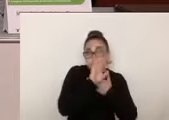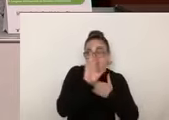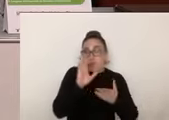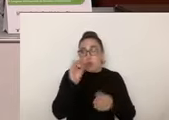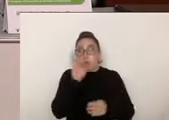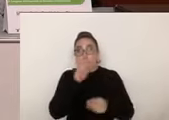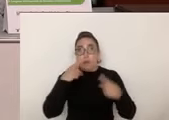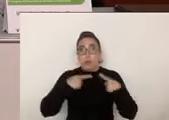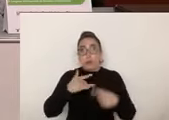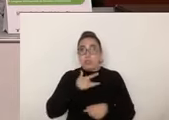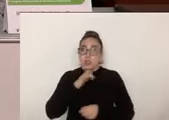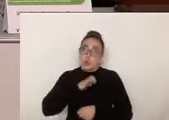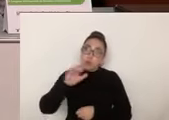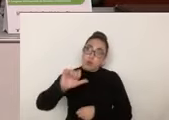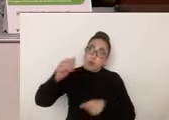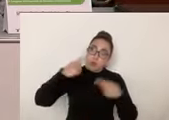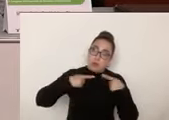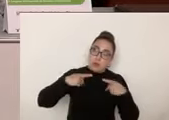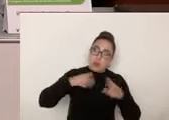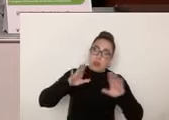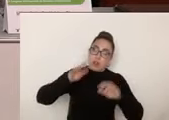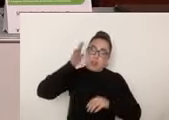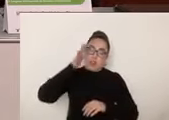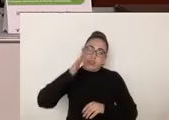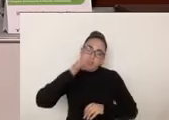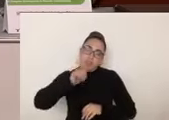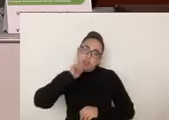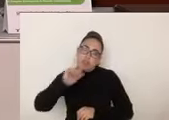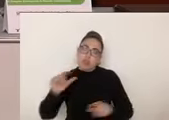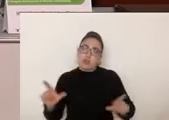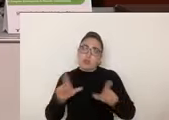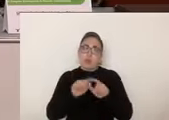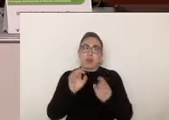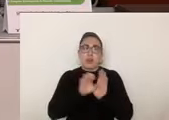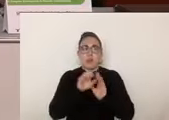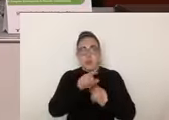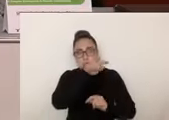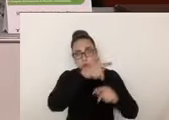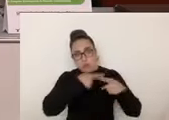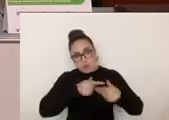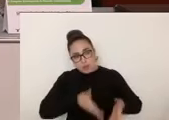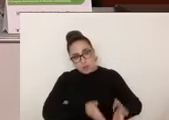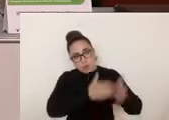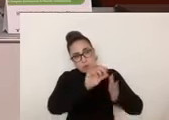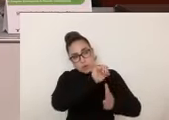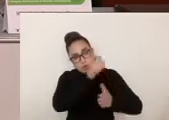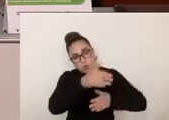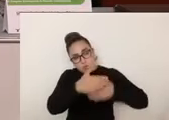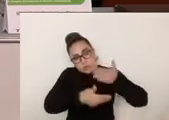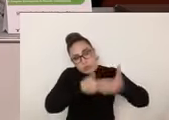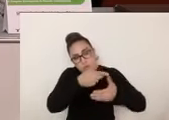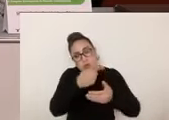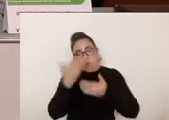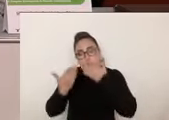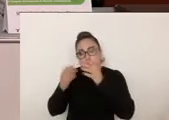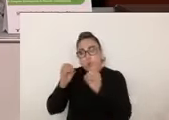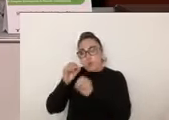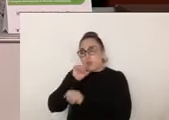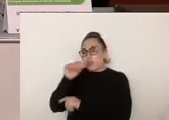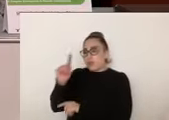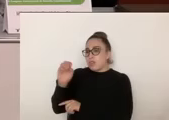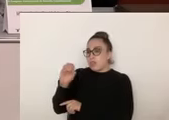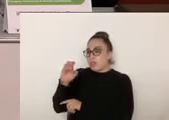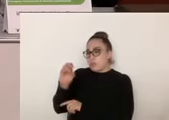odien al resto de la humanidad, ¿no?, o que vayan solo a lo suyo, porque entonces habrían hecho empresariales, ¿no?, y no habrían hecho teología. Bueno, pues lo que hizo